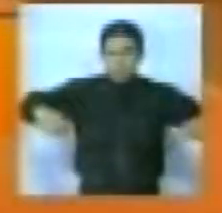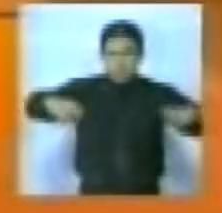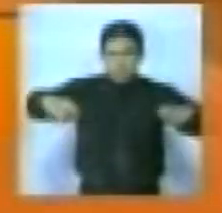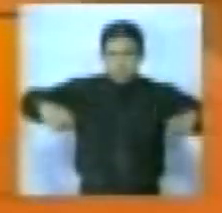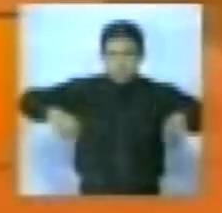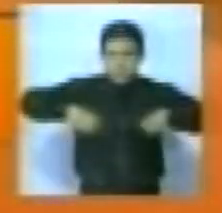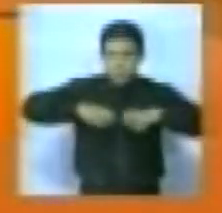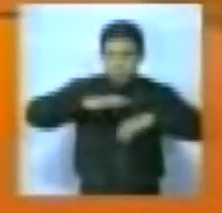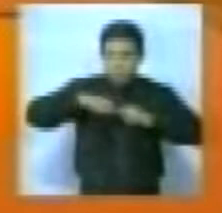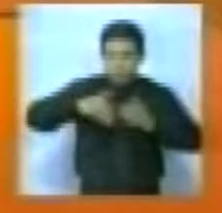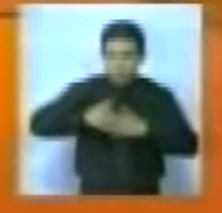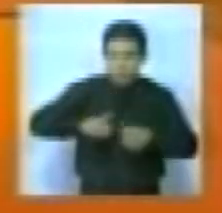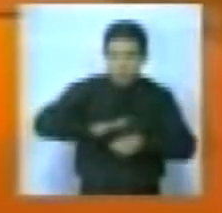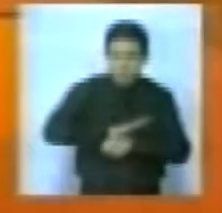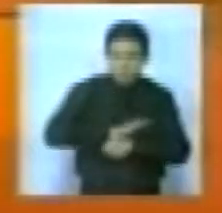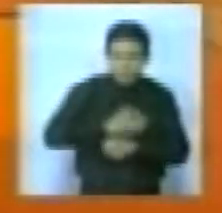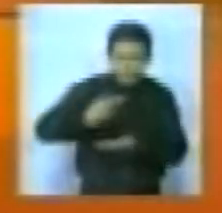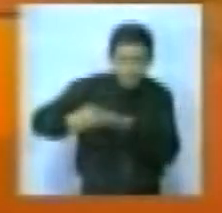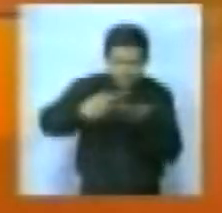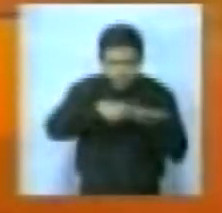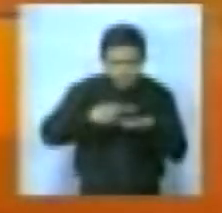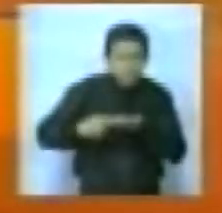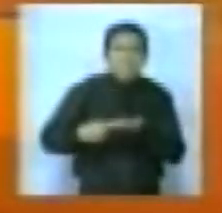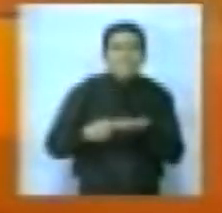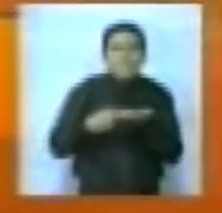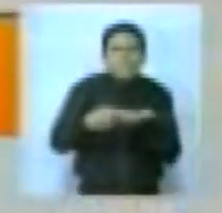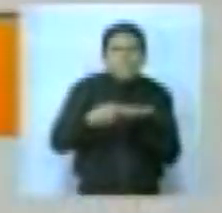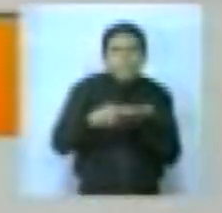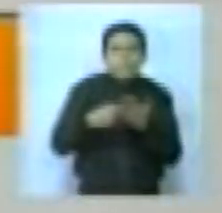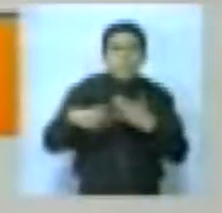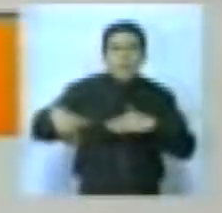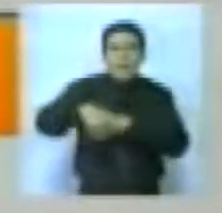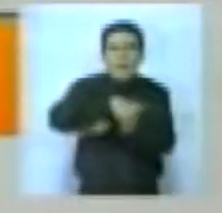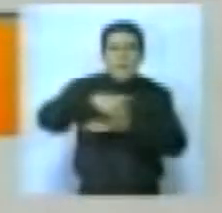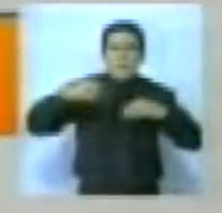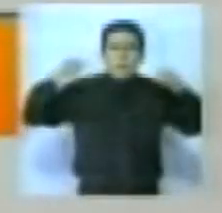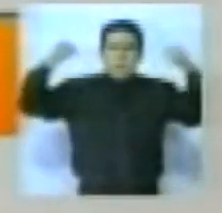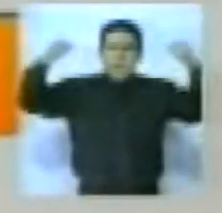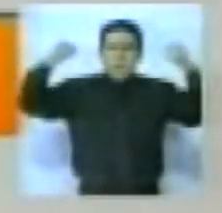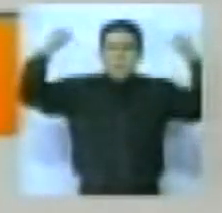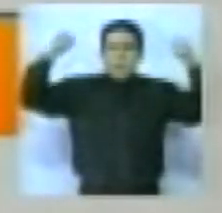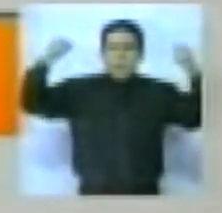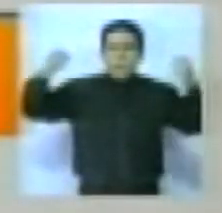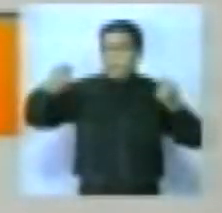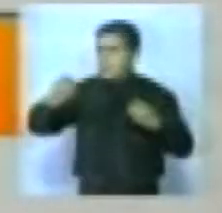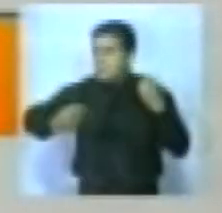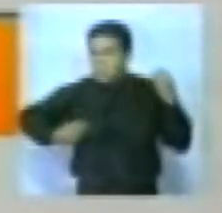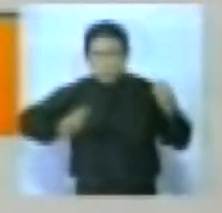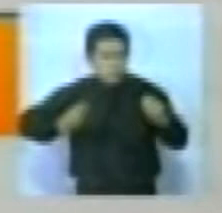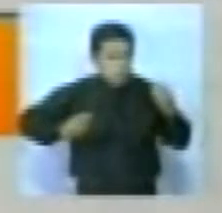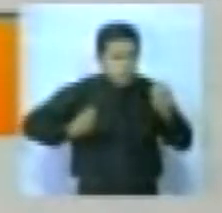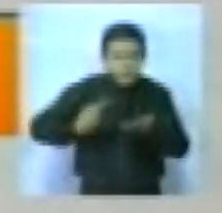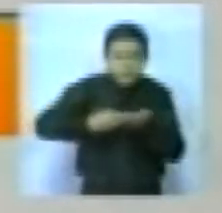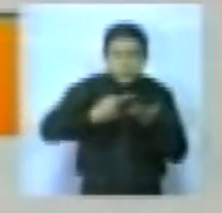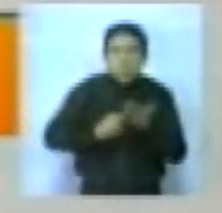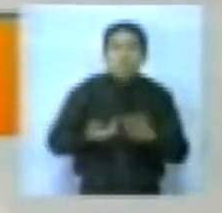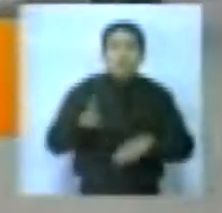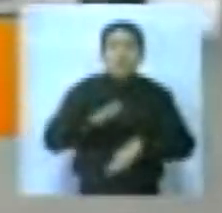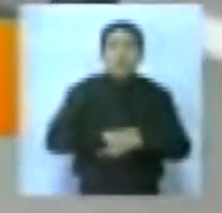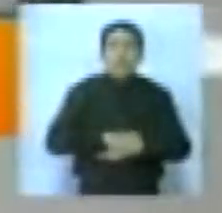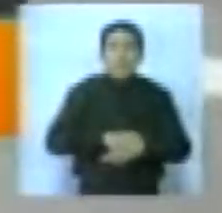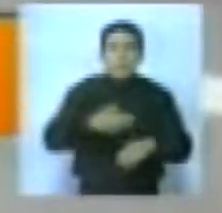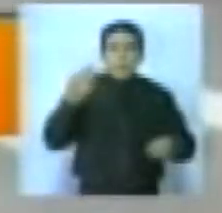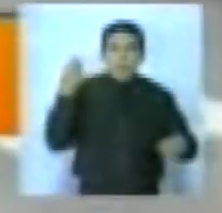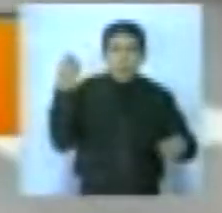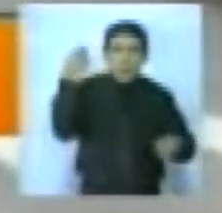gabinete ampliado para analizar la situación en las calles, donde las movilizaciones en rechazo a la eliminación del subsidio